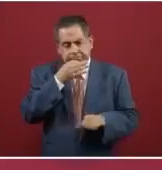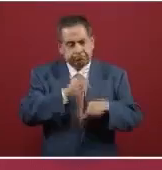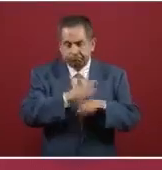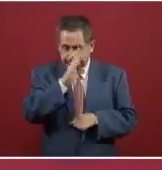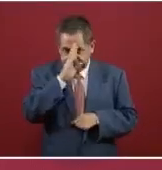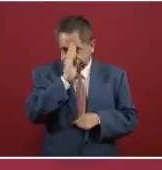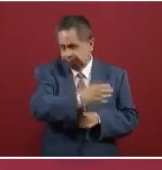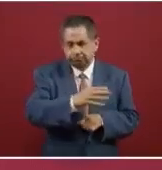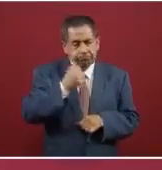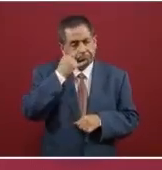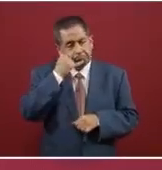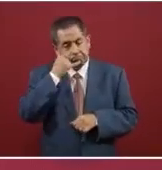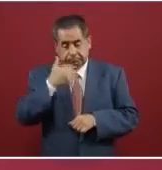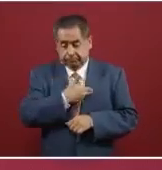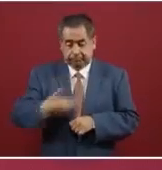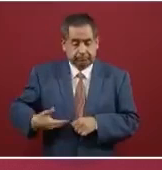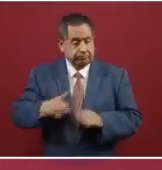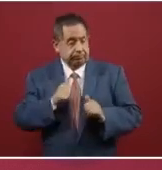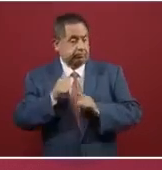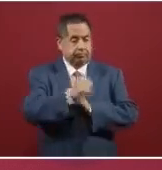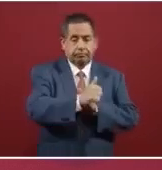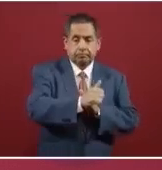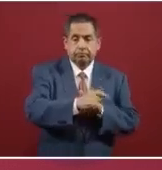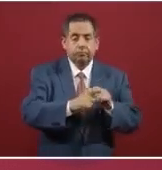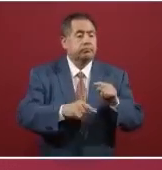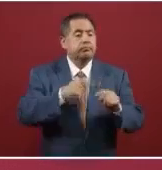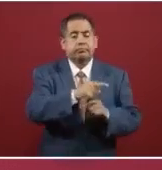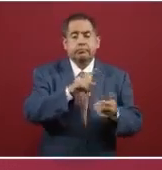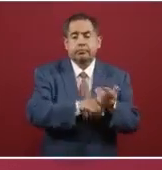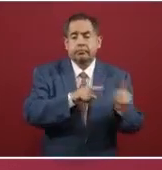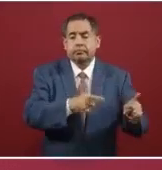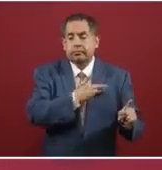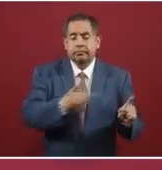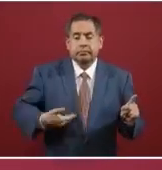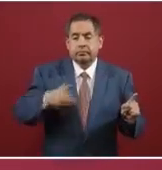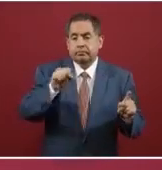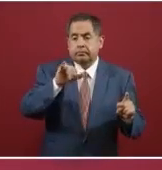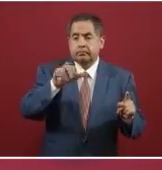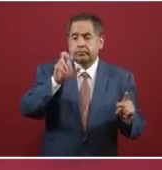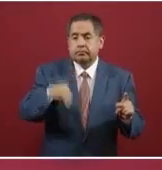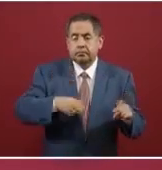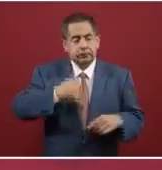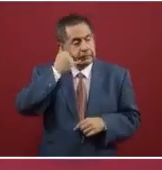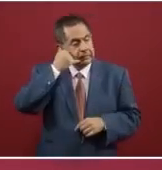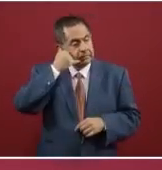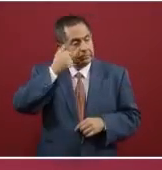directo del presidente de la República al presidente de la Corte,